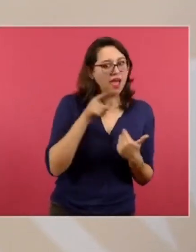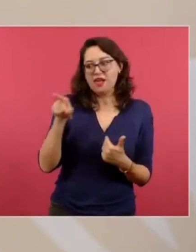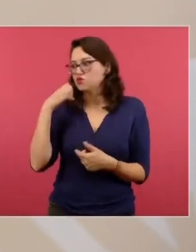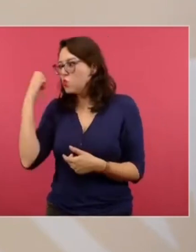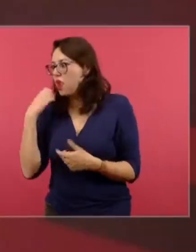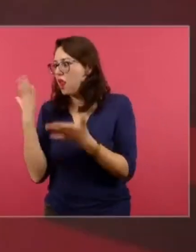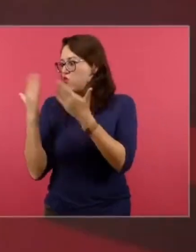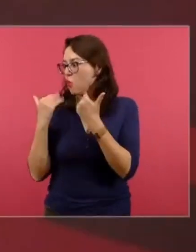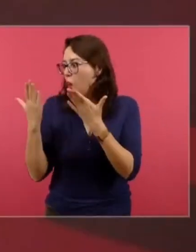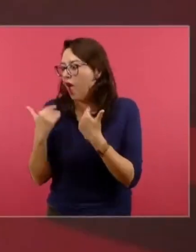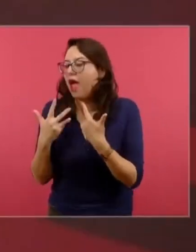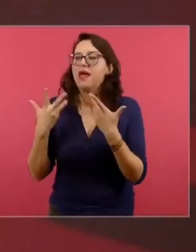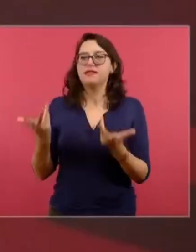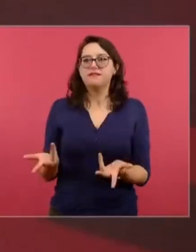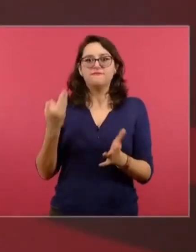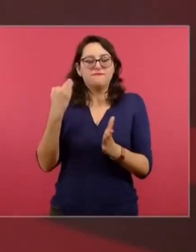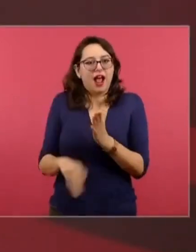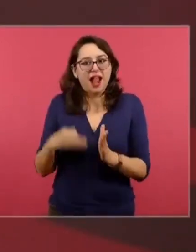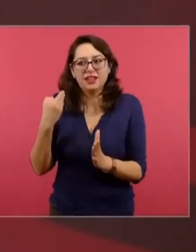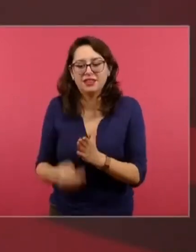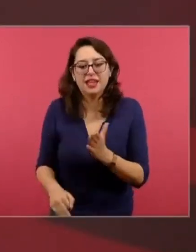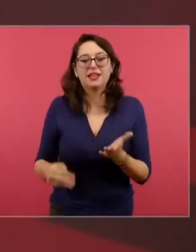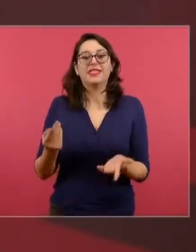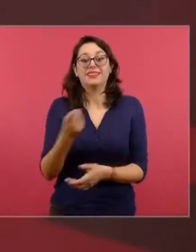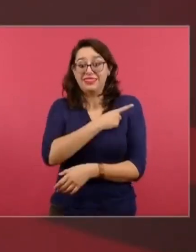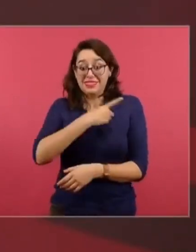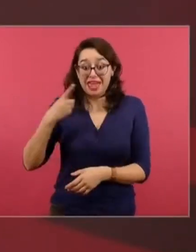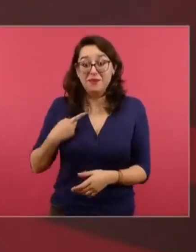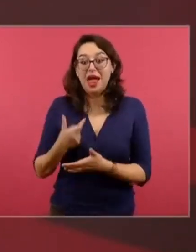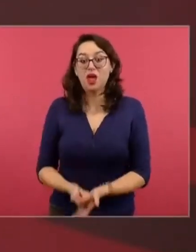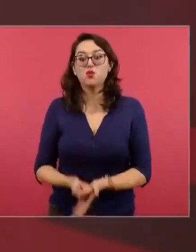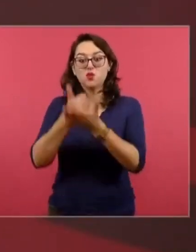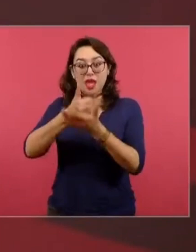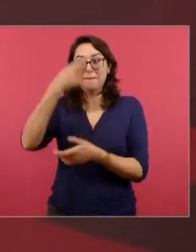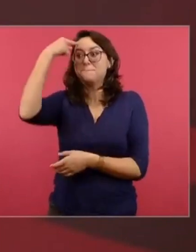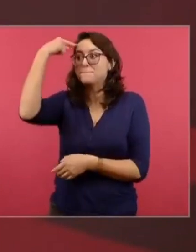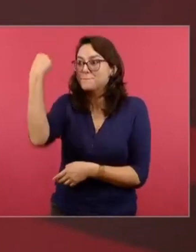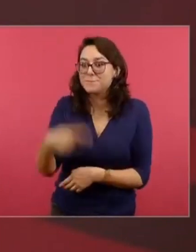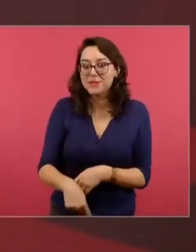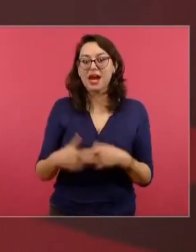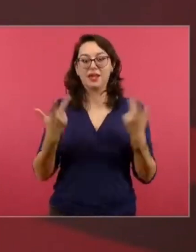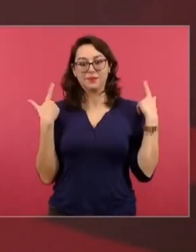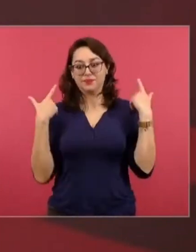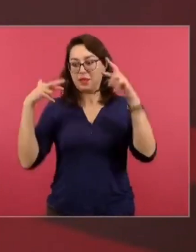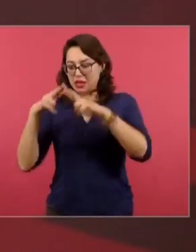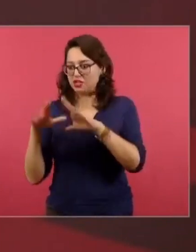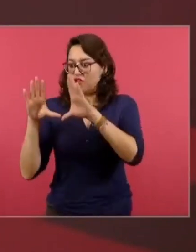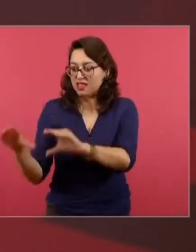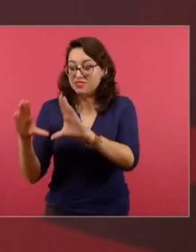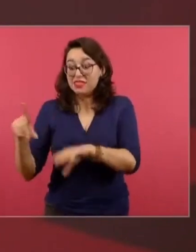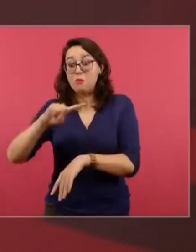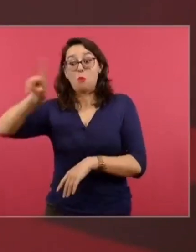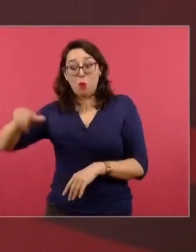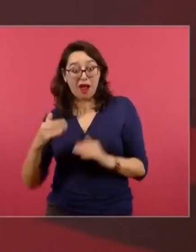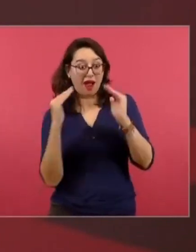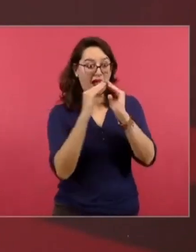es decir, que los materiales también dieran la oportunidad a que los padres de familia, los tutores, acompañaran en la formación de